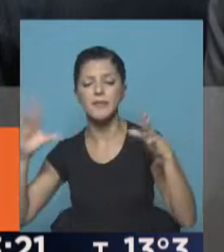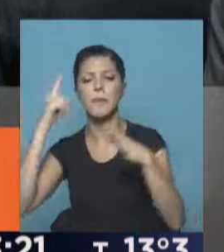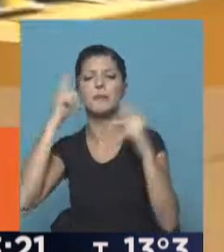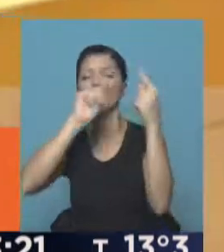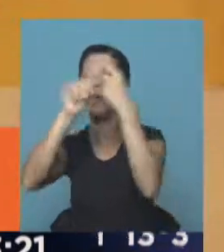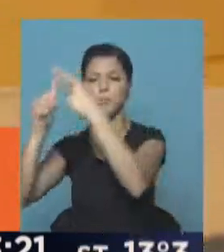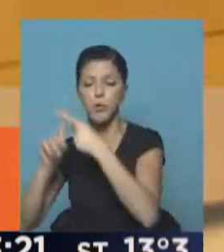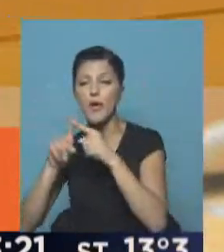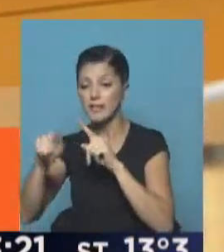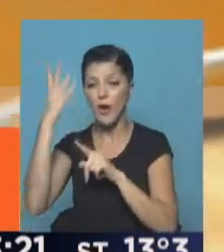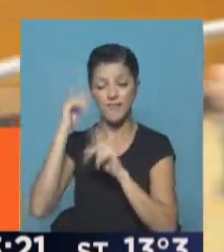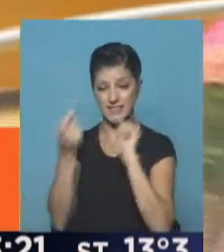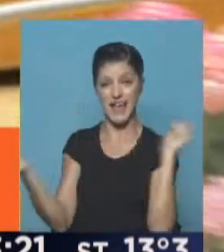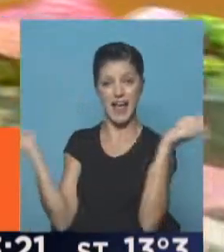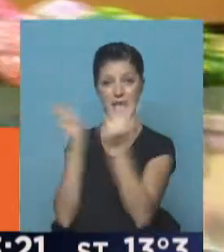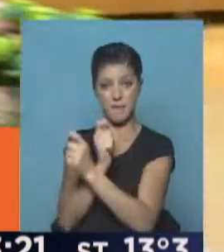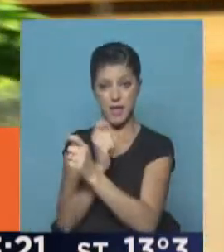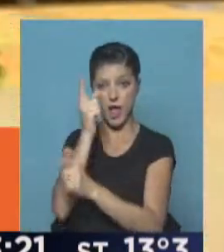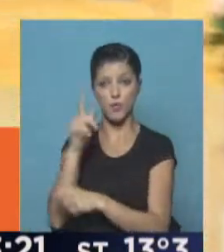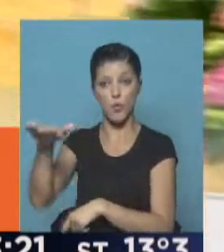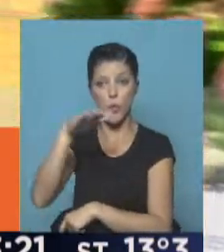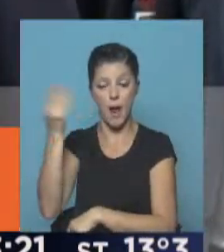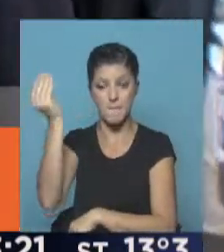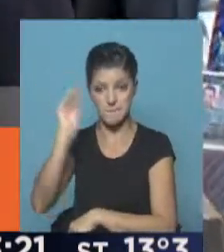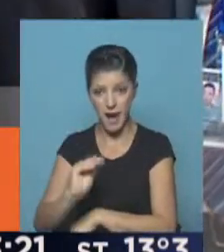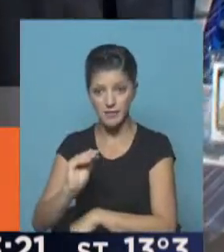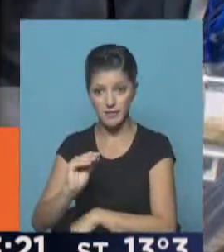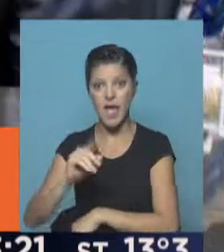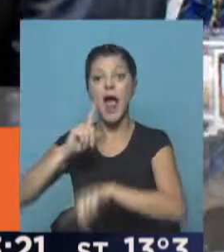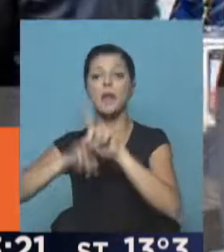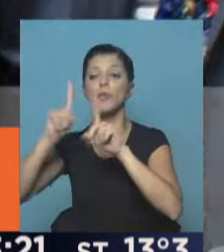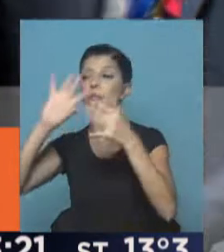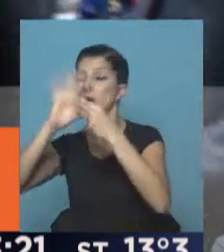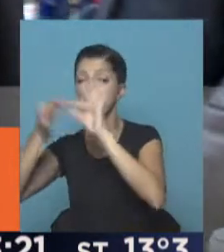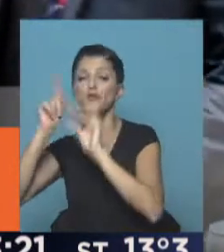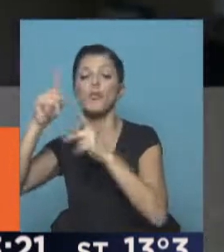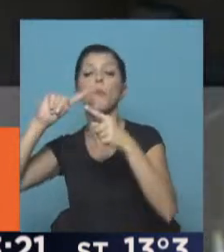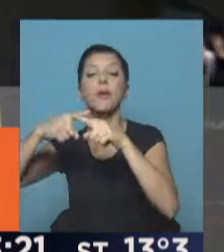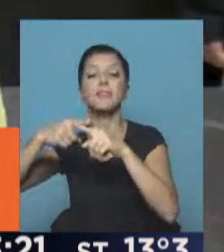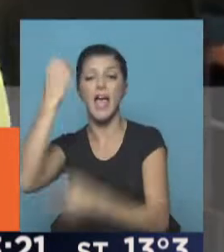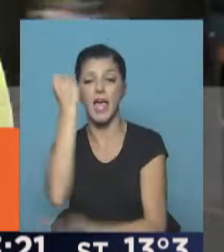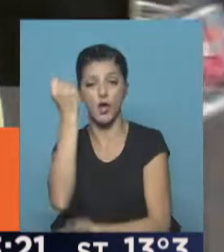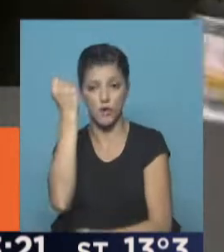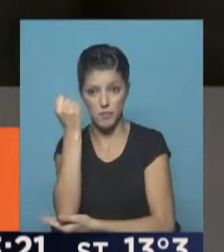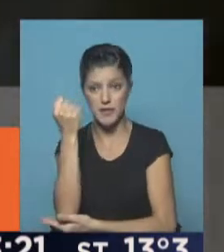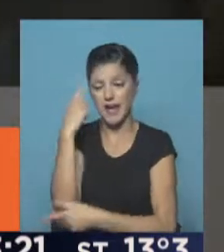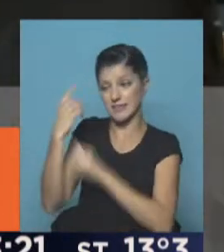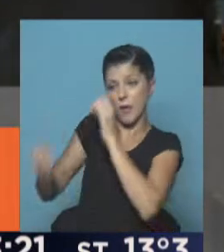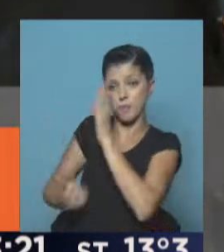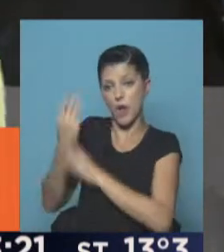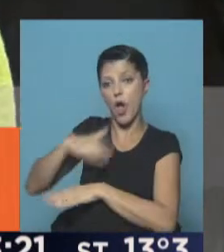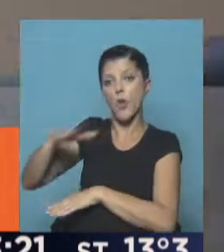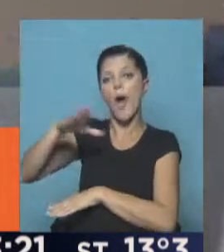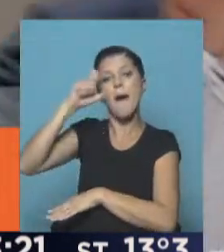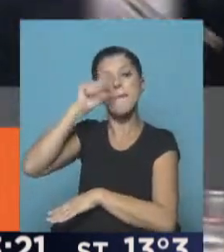que la convertiría en una región más de una Europa que sigue una política económica diseñada en Berlín con la